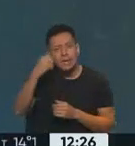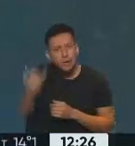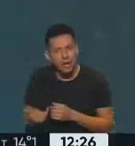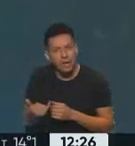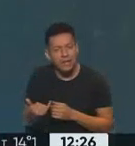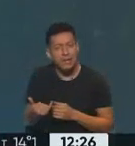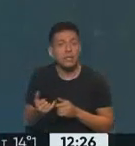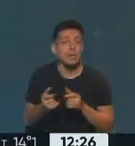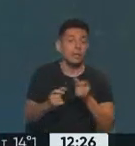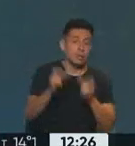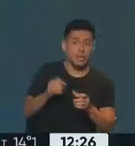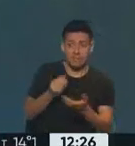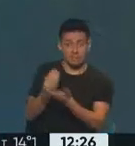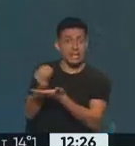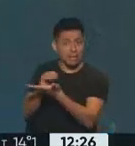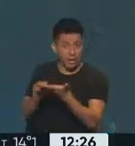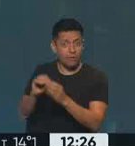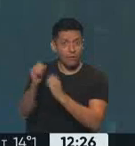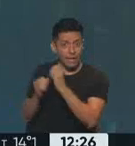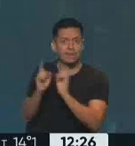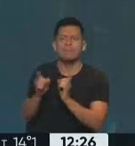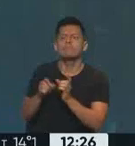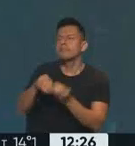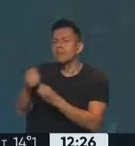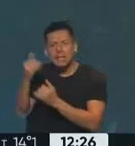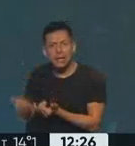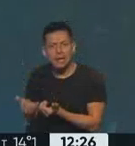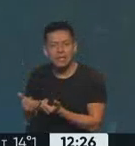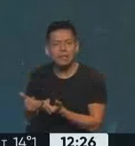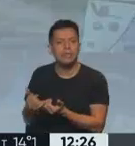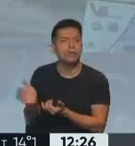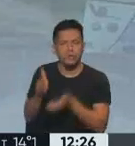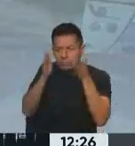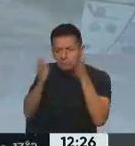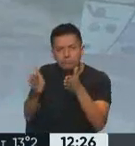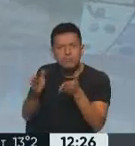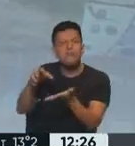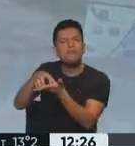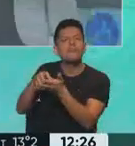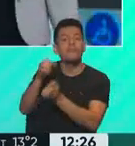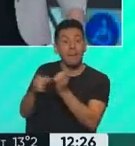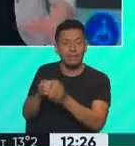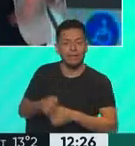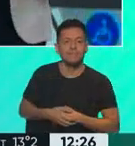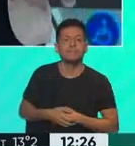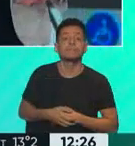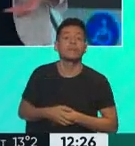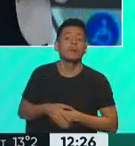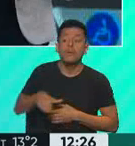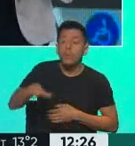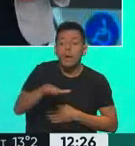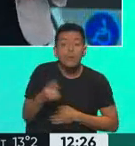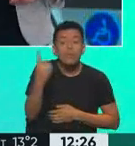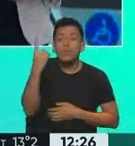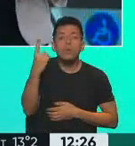allá de las personas de trabajar en esa fábrica bueno prácticamente parte de la ciudad se concentró en esta fábrica claro exactamente bueno era el último reducto que